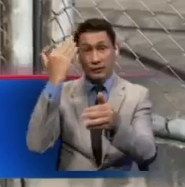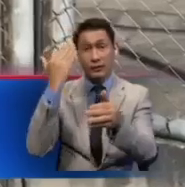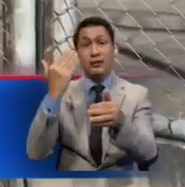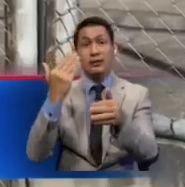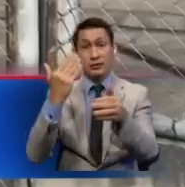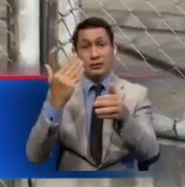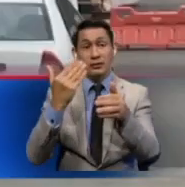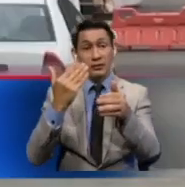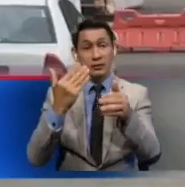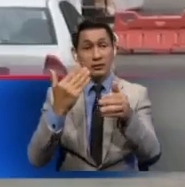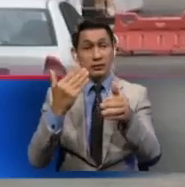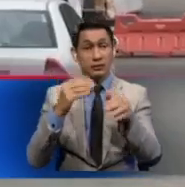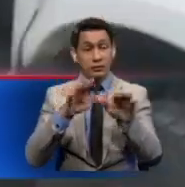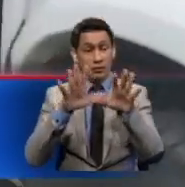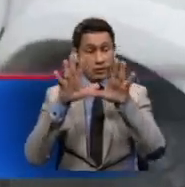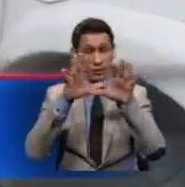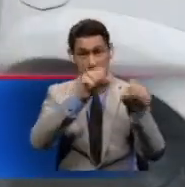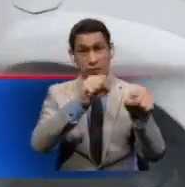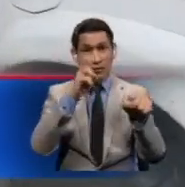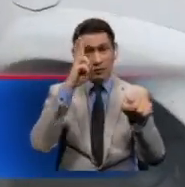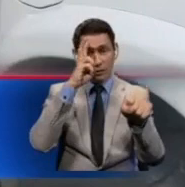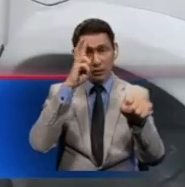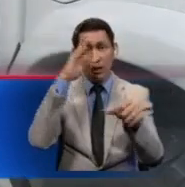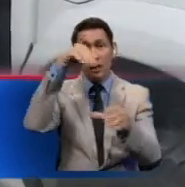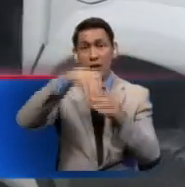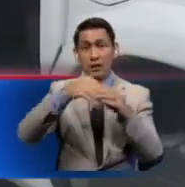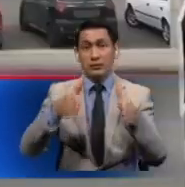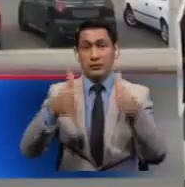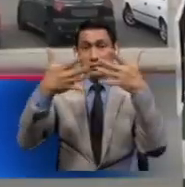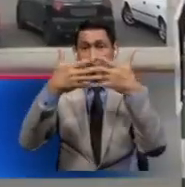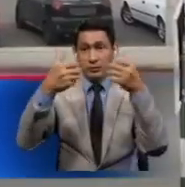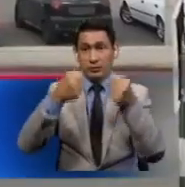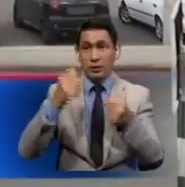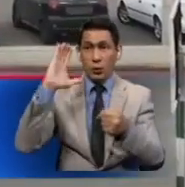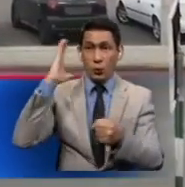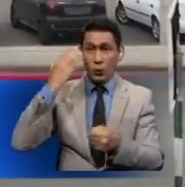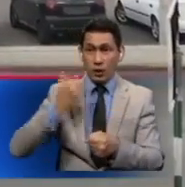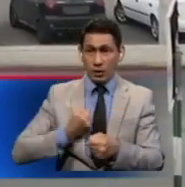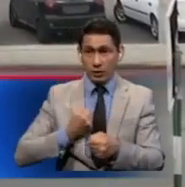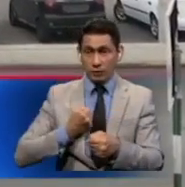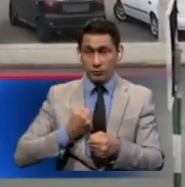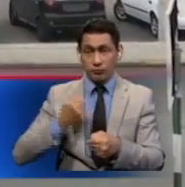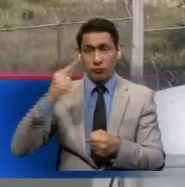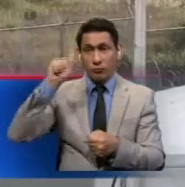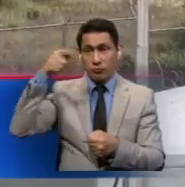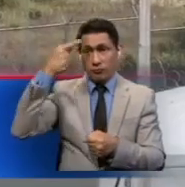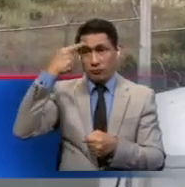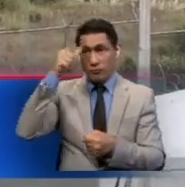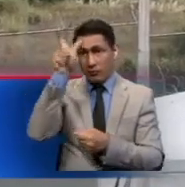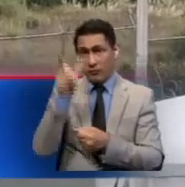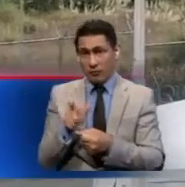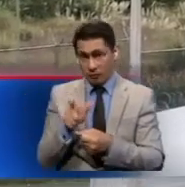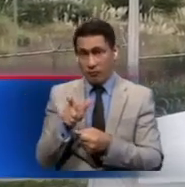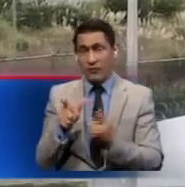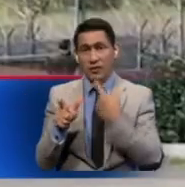de Turi, en Cuenca. Escuchemos a continuación las declaraciones de la gobernadora.